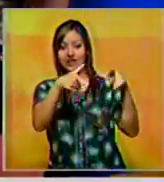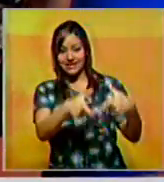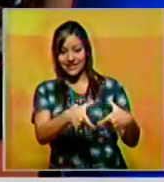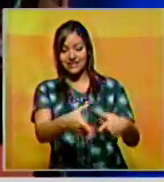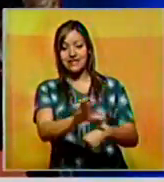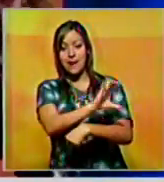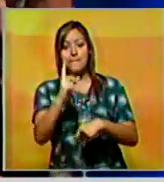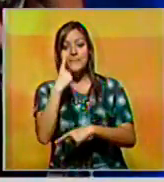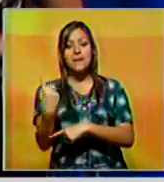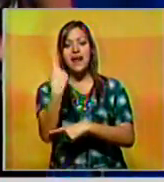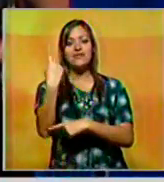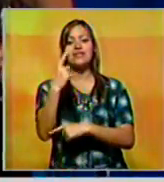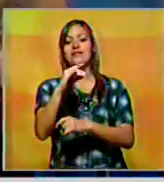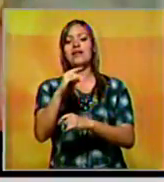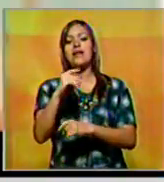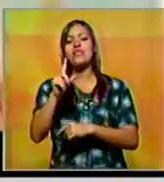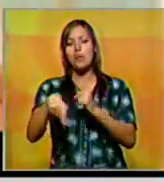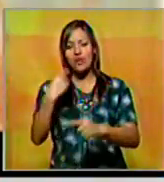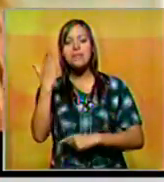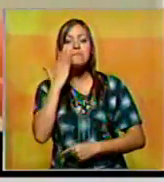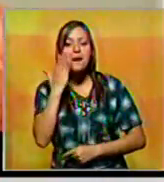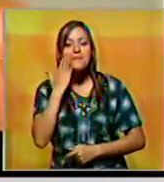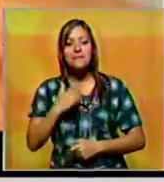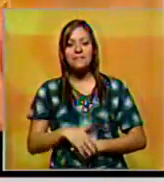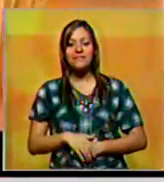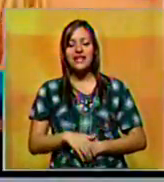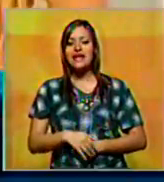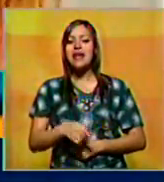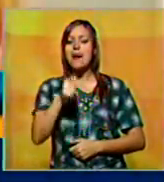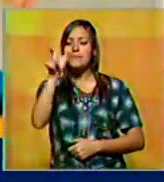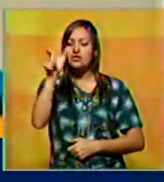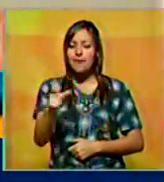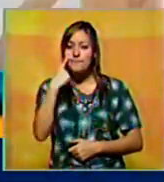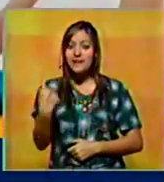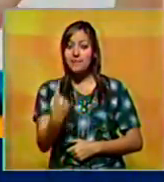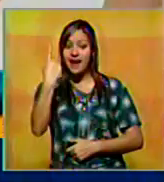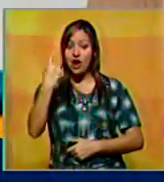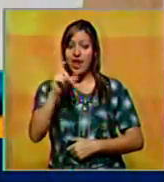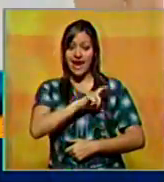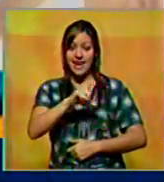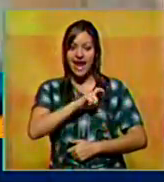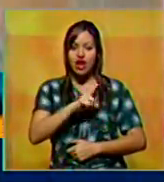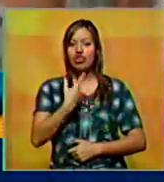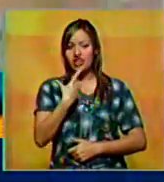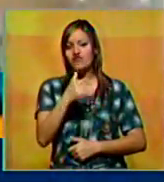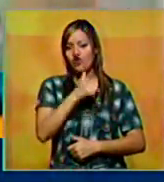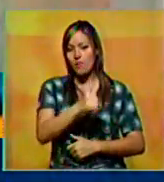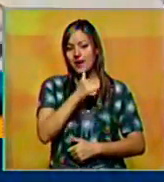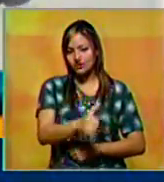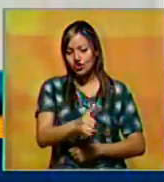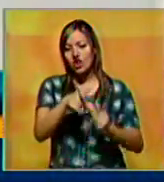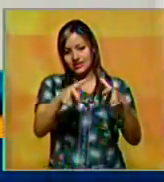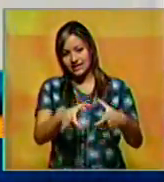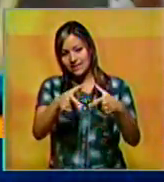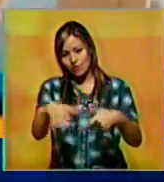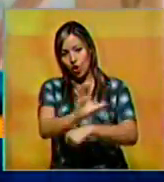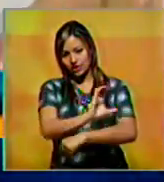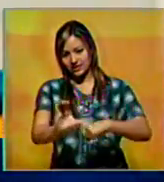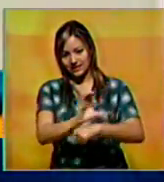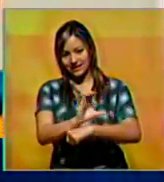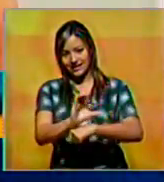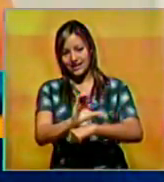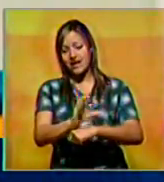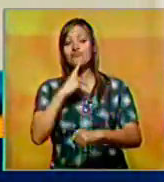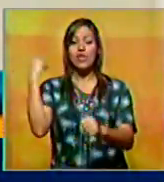graba tras haberse convertido en madre. Sus fanáticos escucharán el primer tema en promoción en enero, según lo informó su casa discográfica. La barranquillera